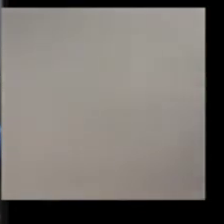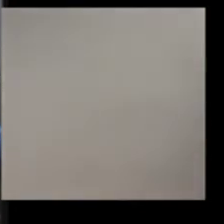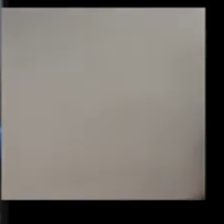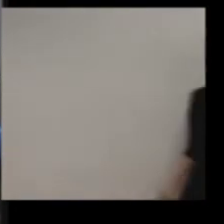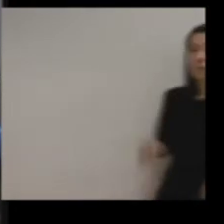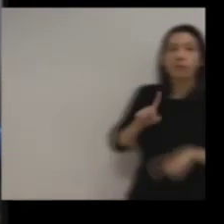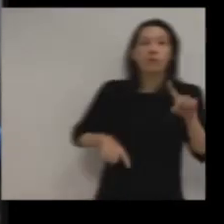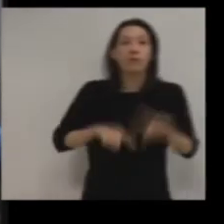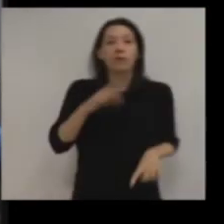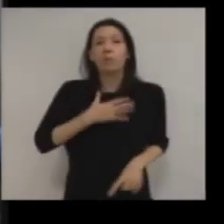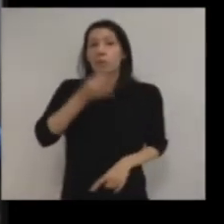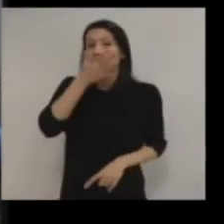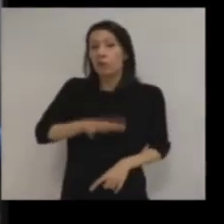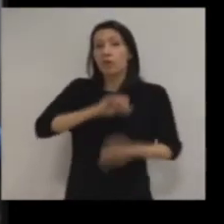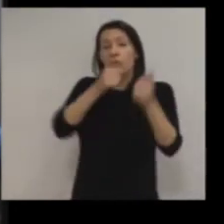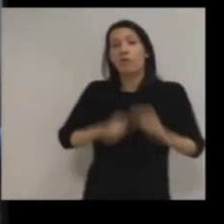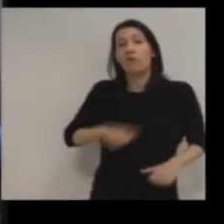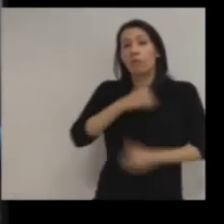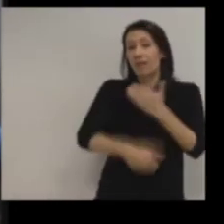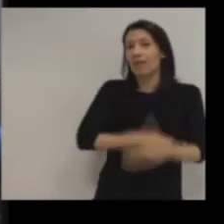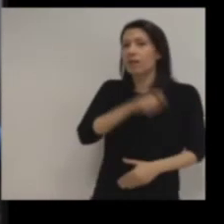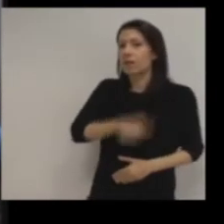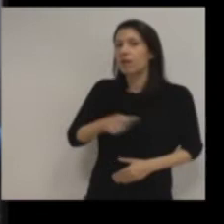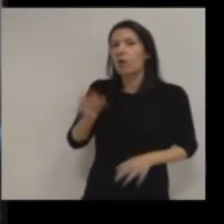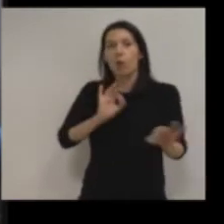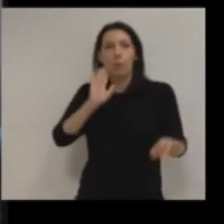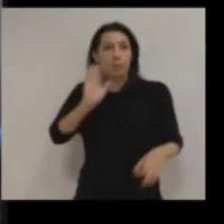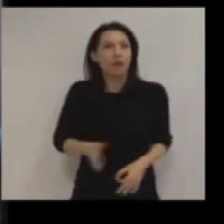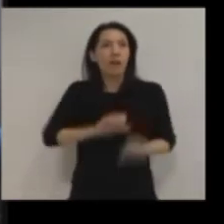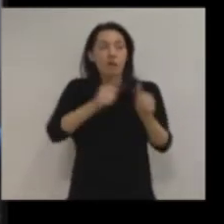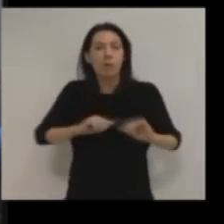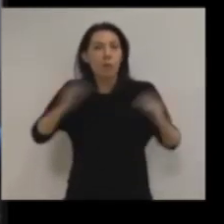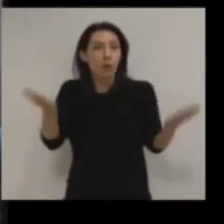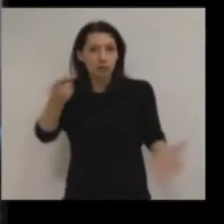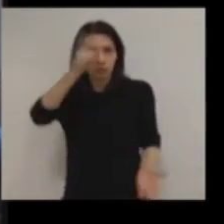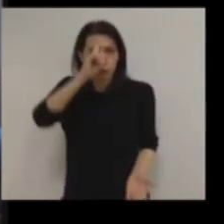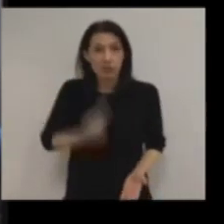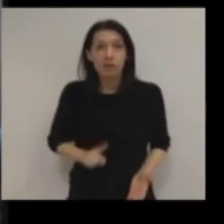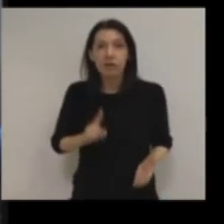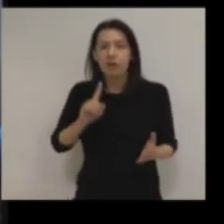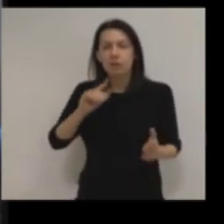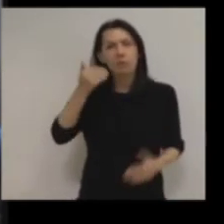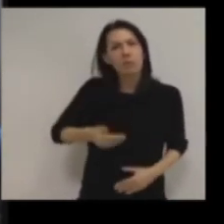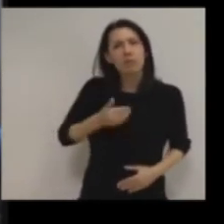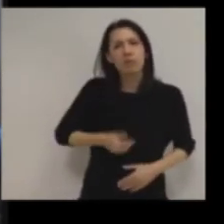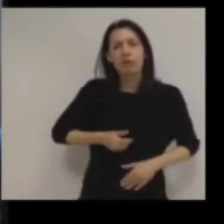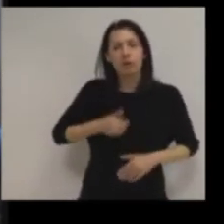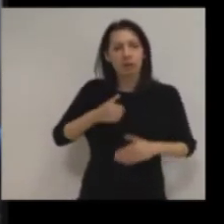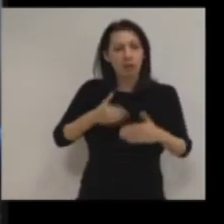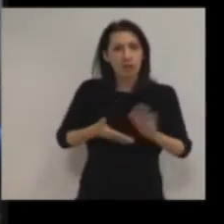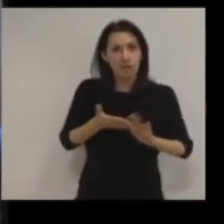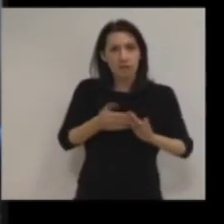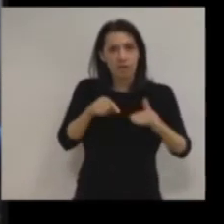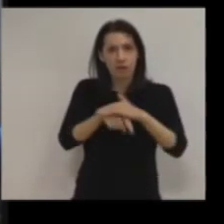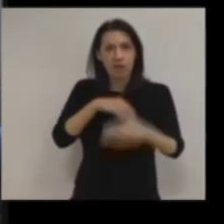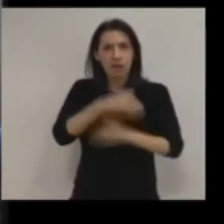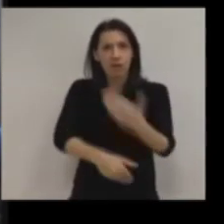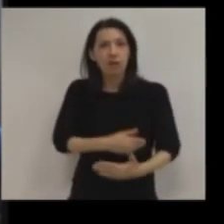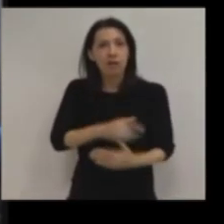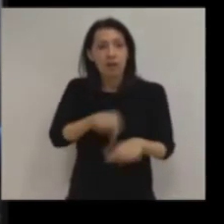lo penal, no sé de qué manera. Pero en principio ese es el trámite y en ese trámite te quedas y te quedas atrapado. Porque encima es